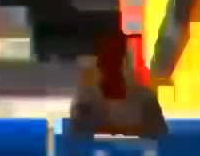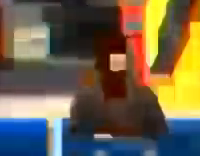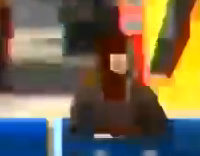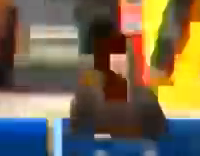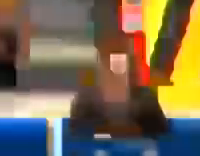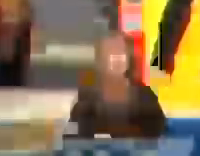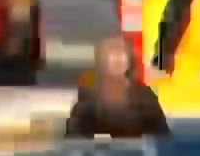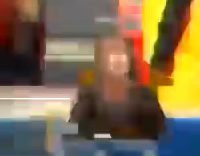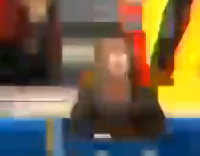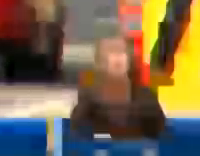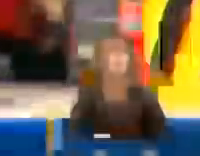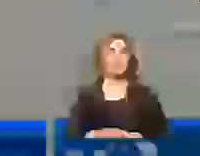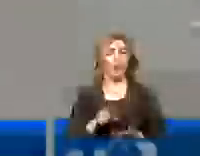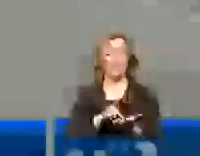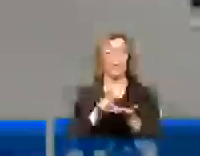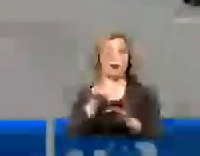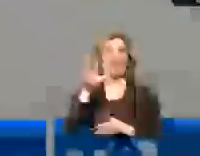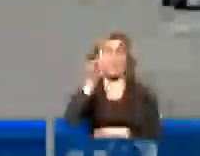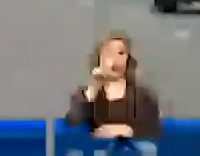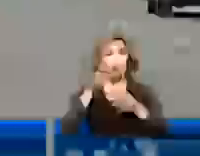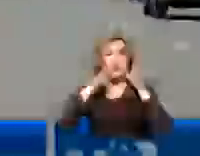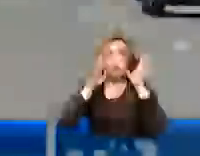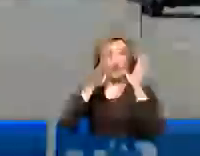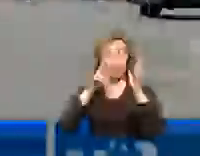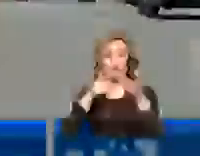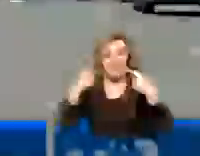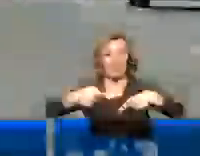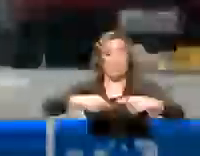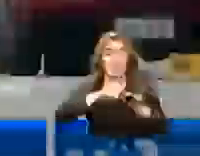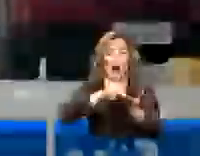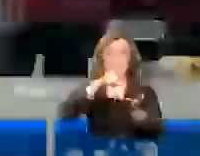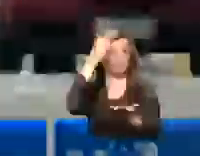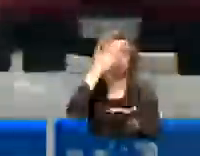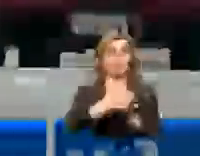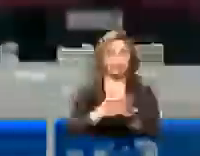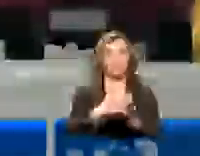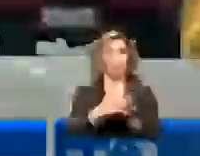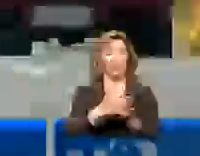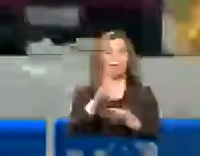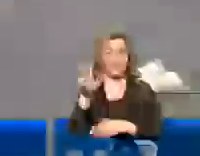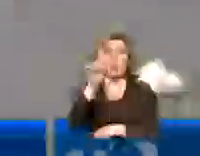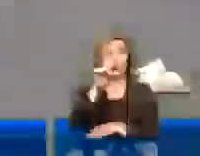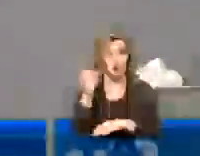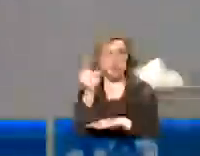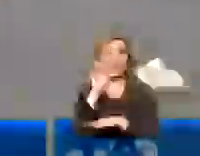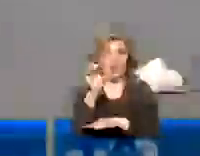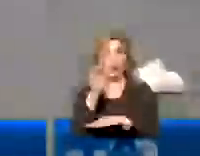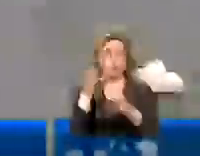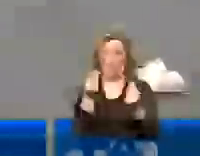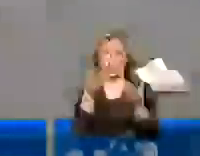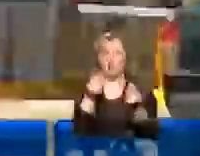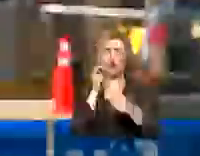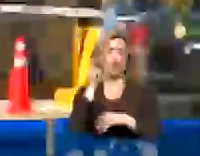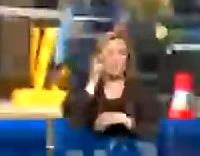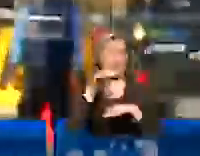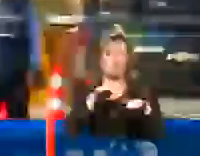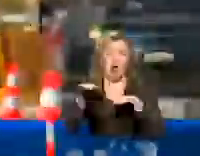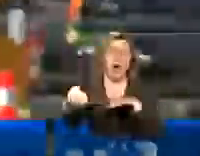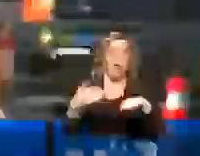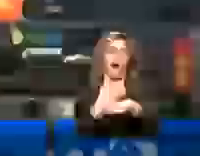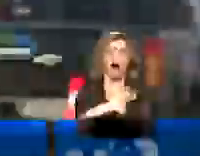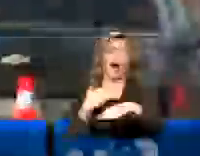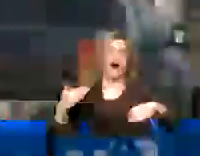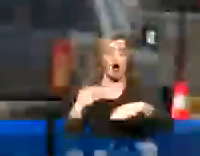Luego de suspender el cobro el 31 de diciembre y el 1 de enero para evitar congestionamientos por la masiva salida de turistas, este